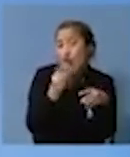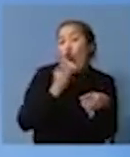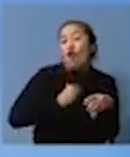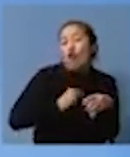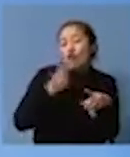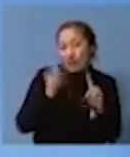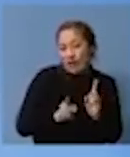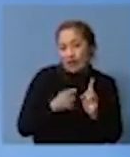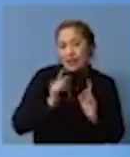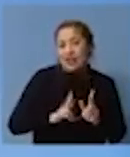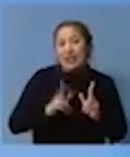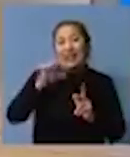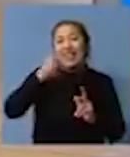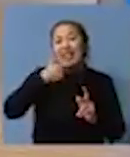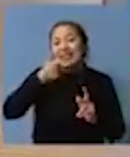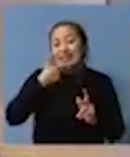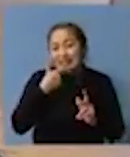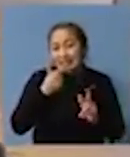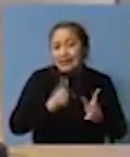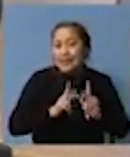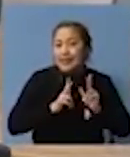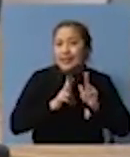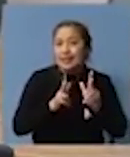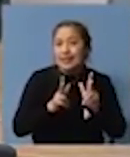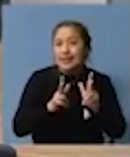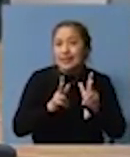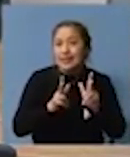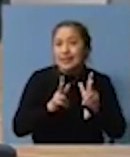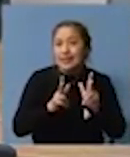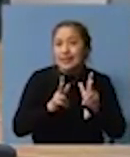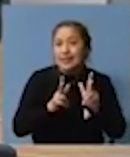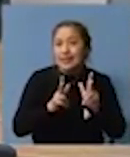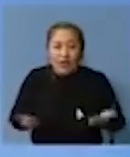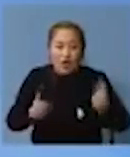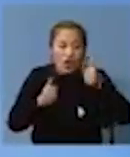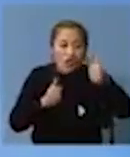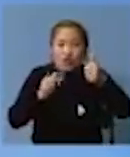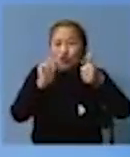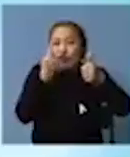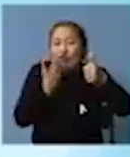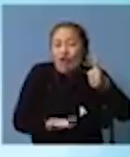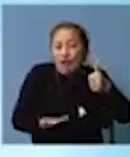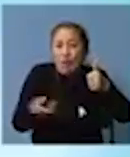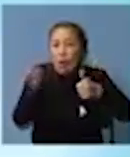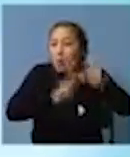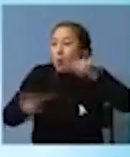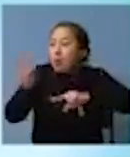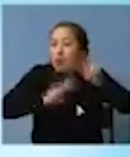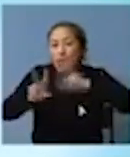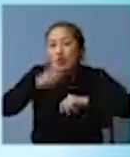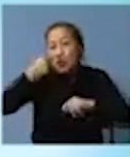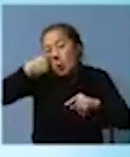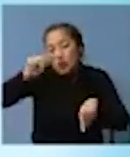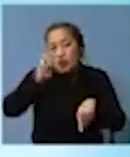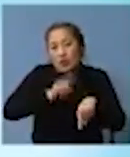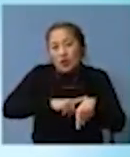Confiar, hablaba Vicente Casas diciendo... ¿Qué es igual, lo que había pasado? Claro, que se había quedado sin compañero. Sin compañero, busca otro compañero a